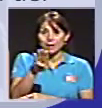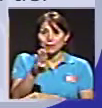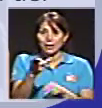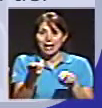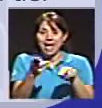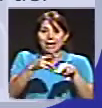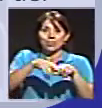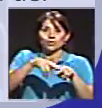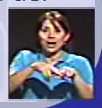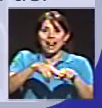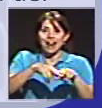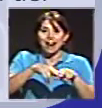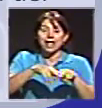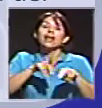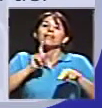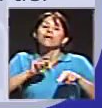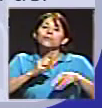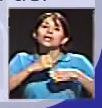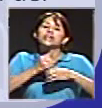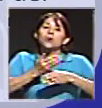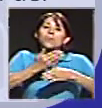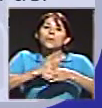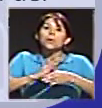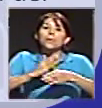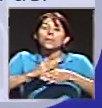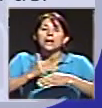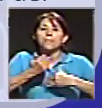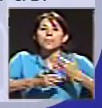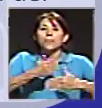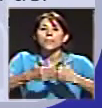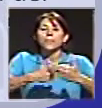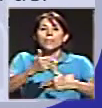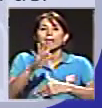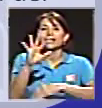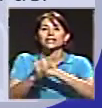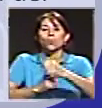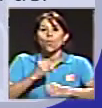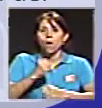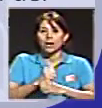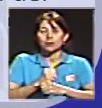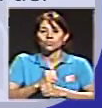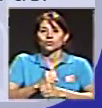lo escalonemos en 5 años. Y ahora voy a explicar por qué es necesario esto. Pero